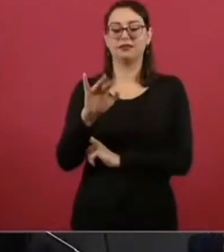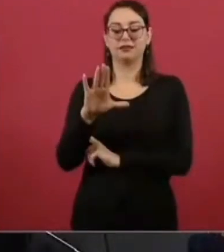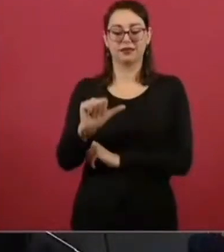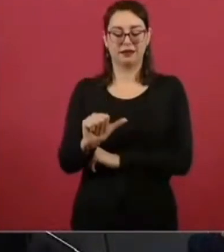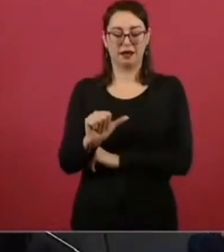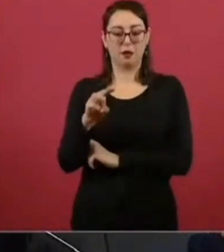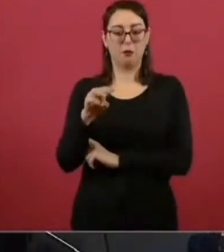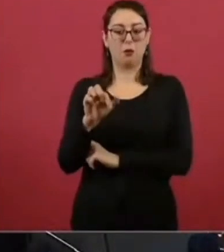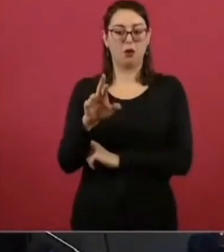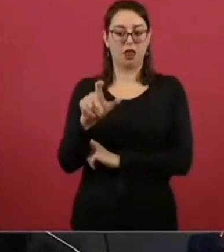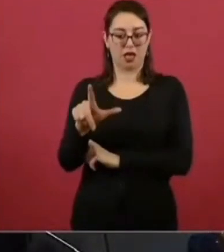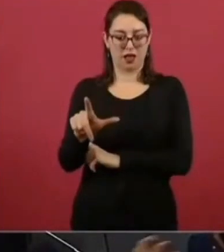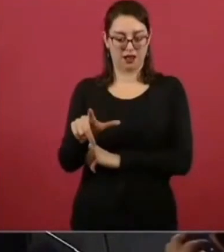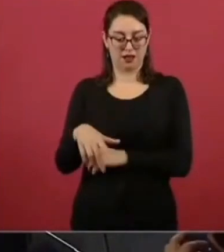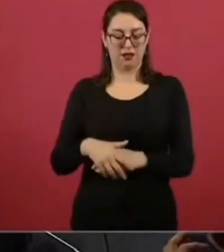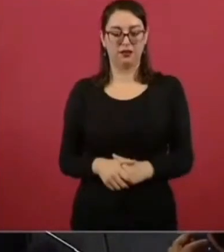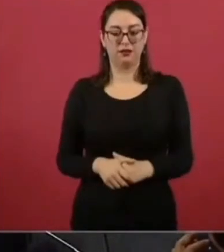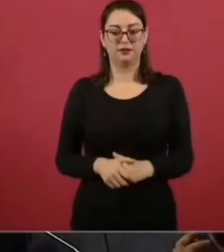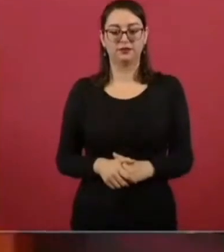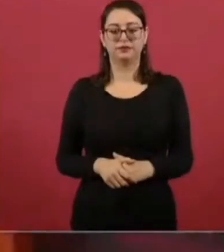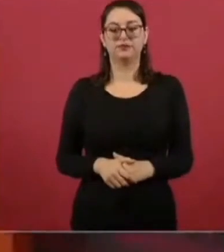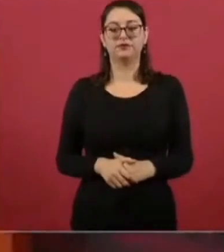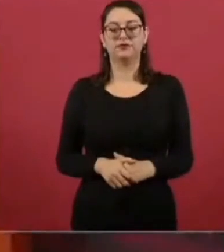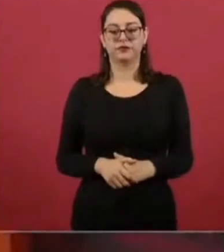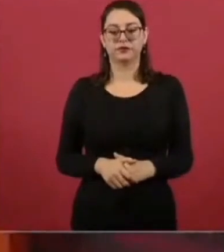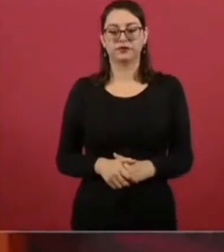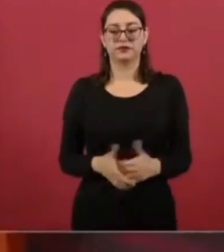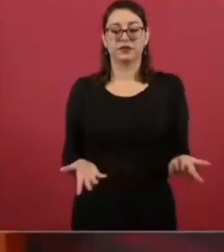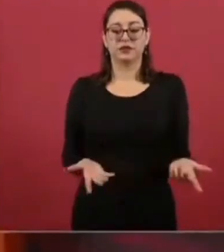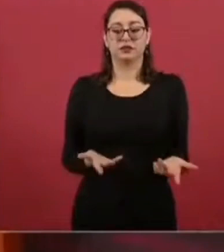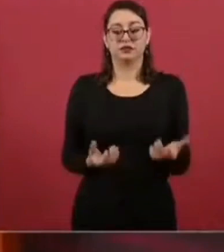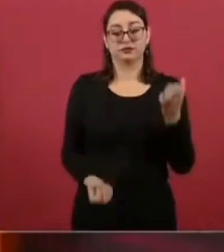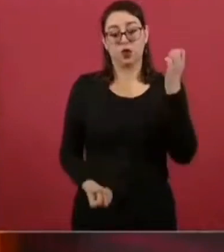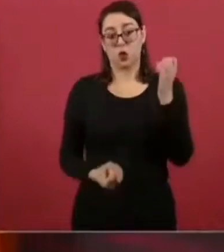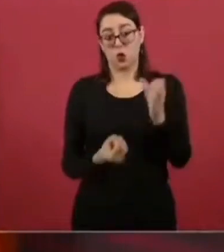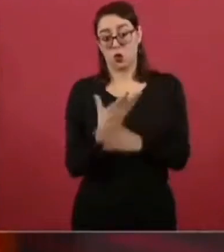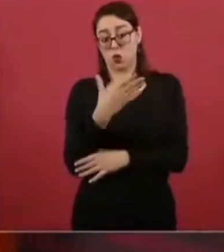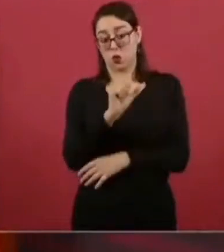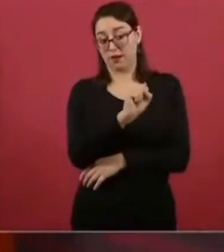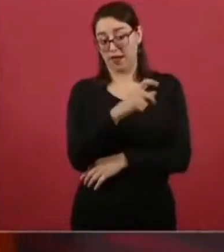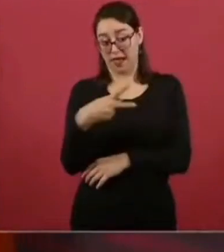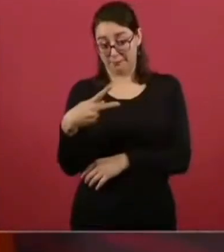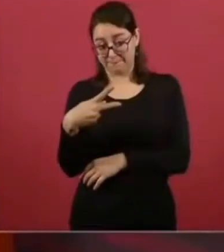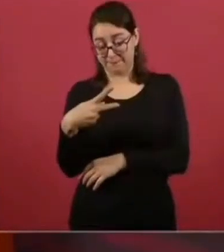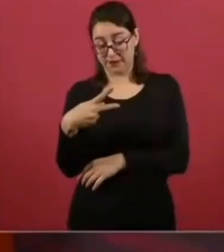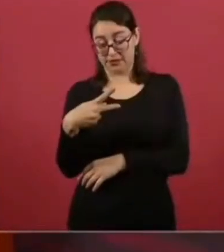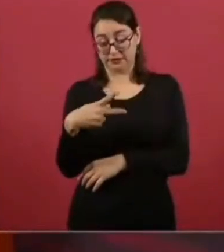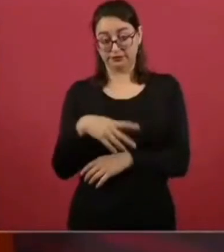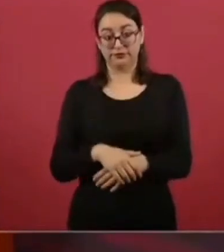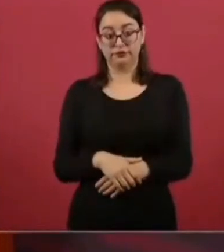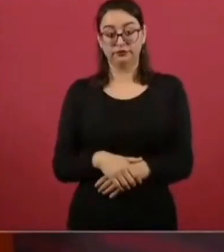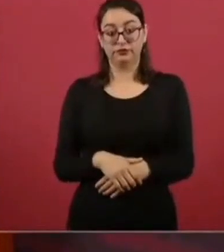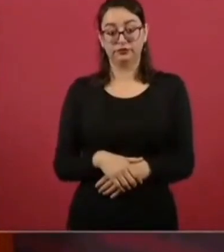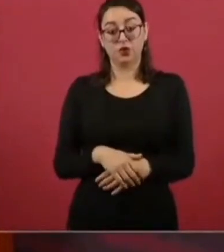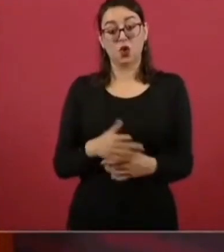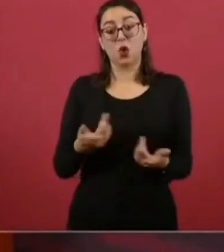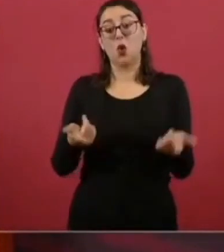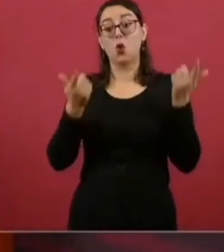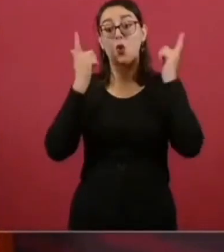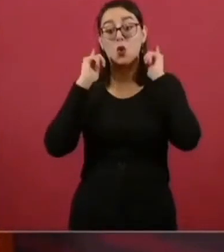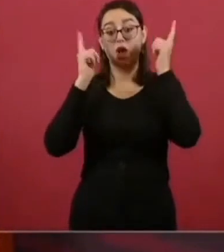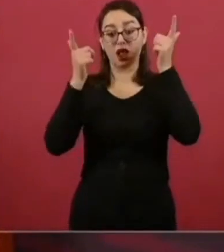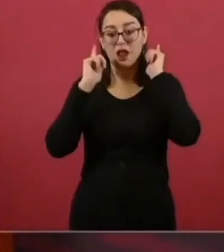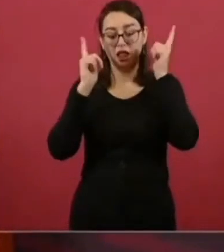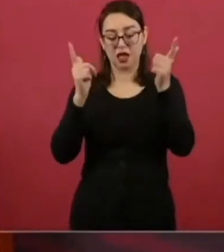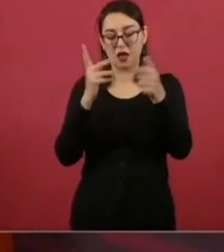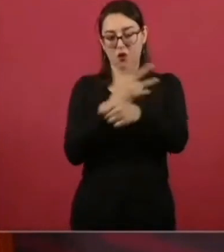Entonces, le pongo ojalá y esta nueva plataforma no apueste al lucro